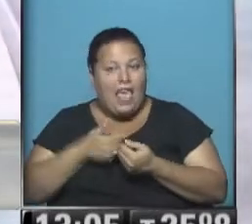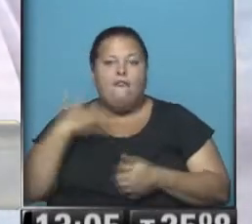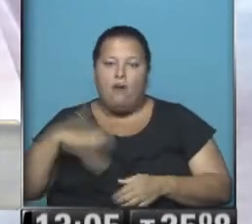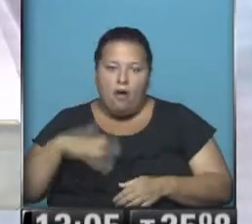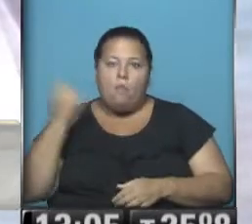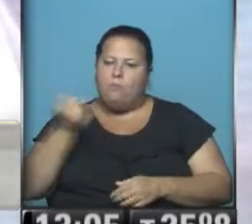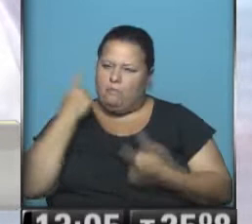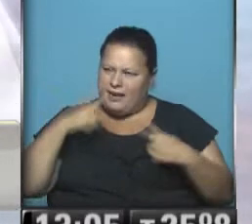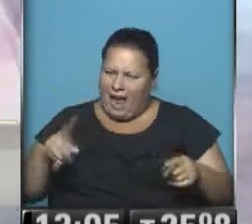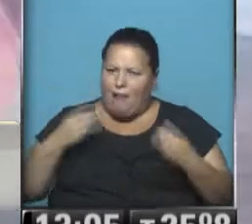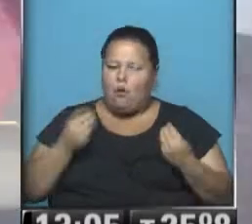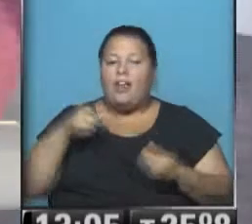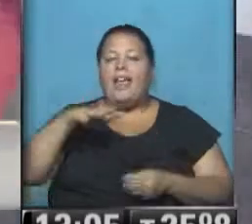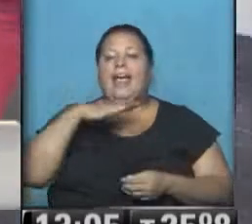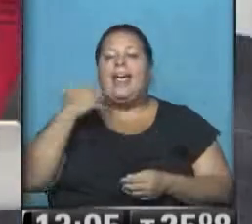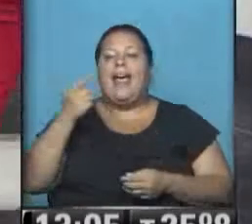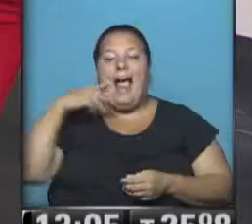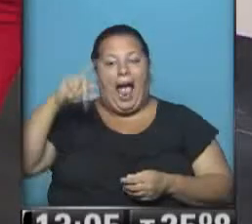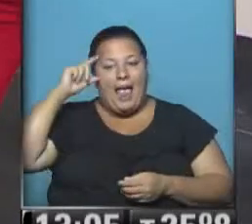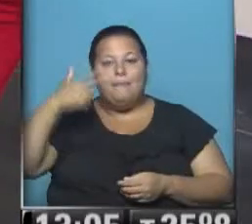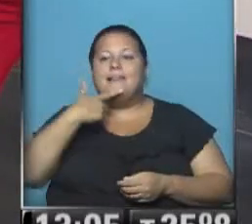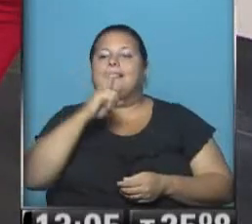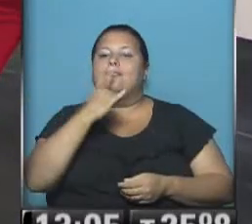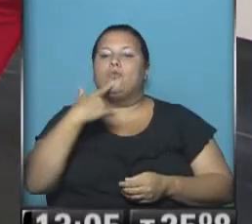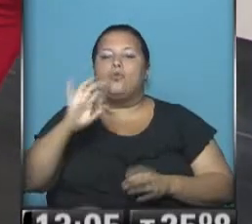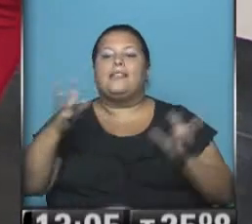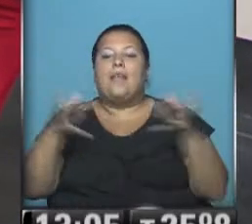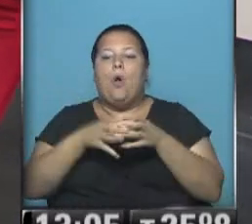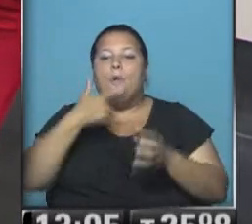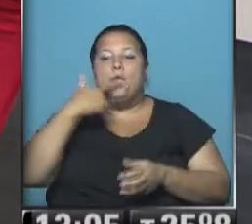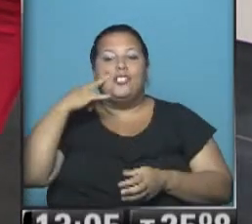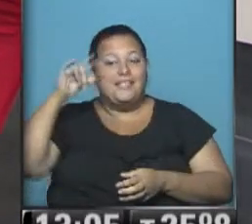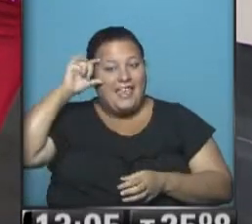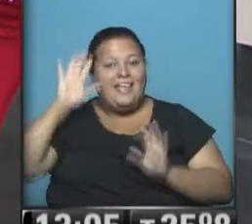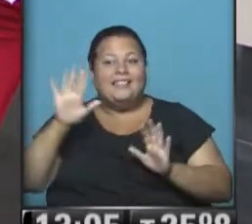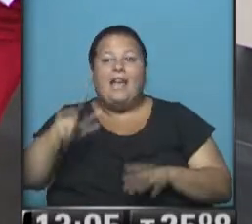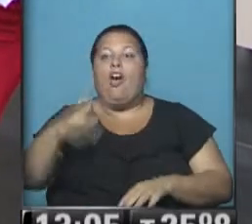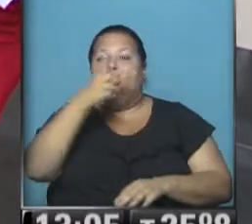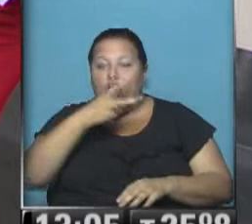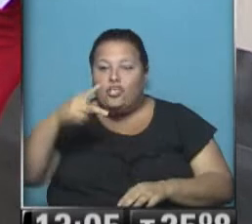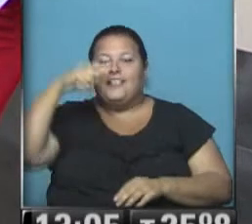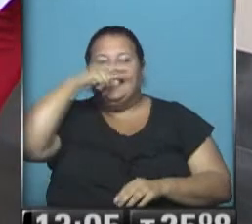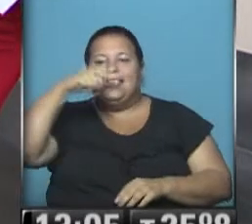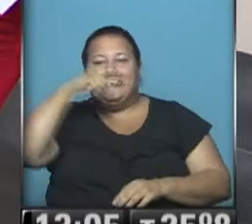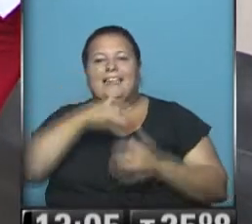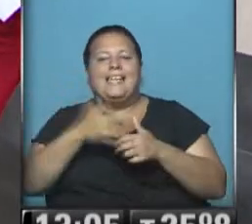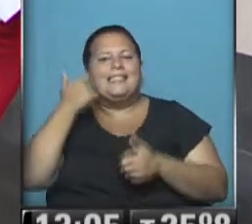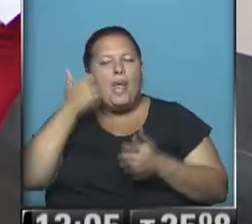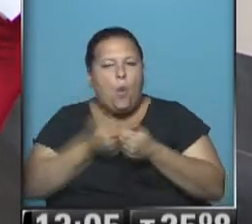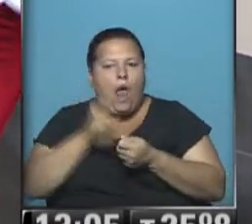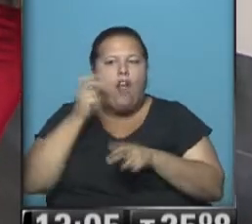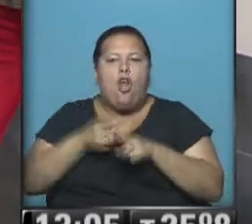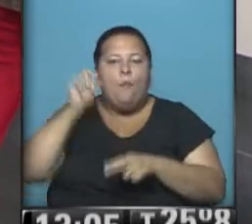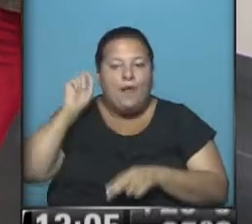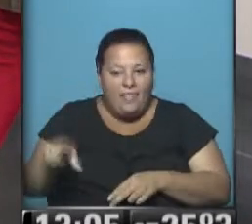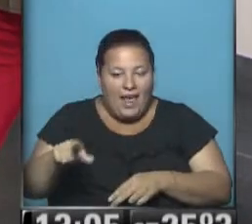duda llamativo, porque Antonio Jaime Estiuso, mientras integraba la Secretaría de Inteligencia, tenía esto, 277 teléfonos a su